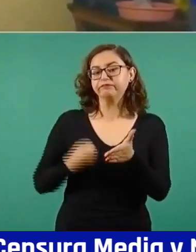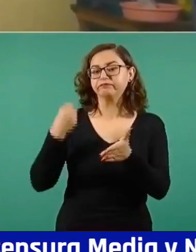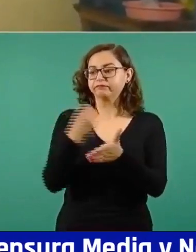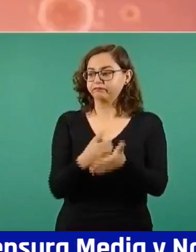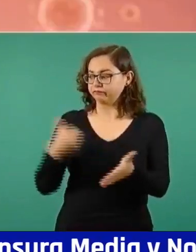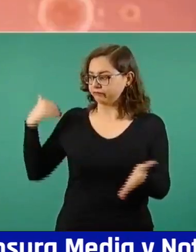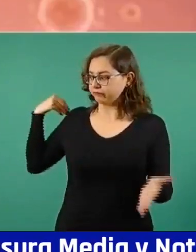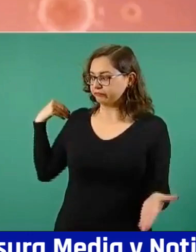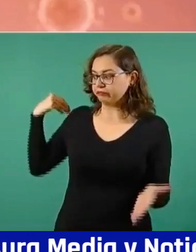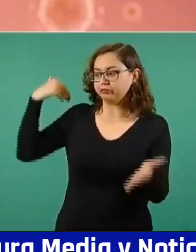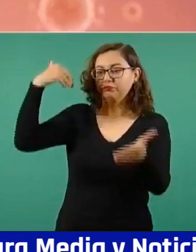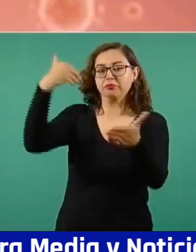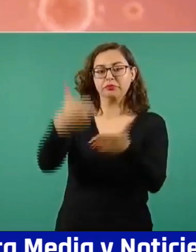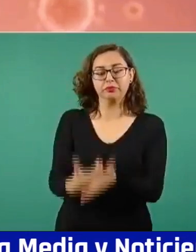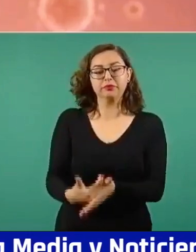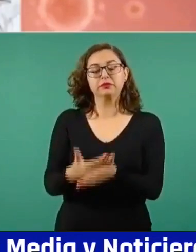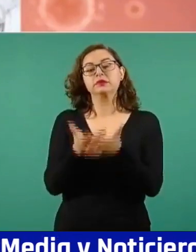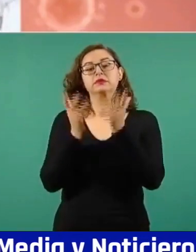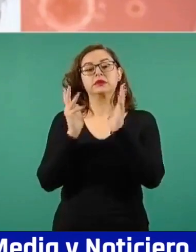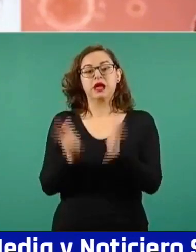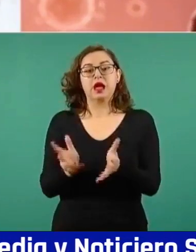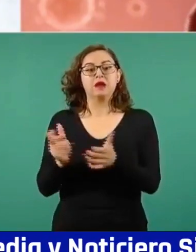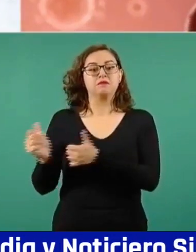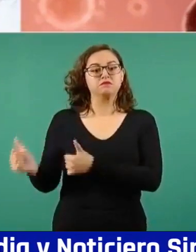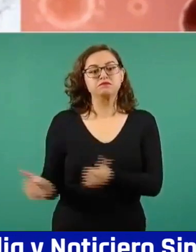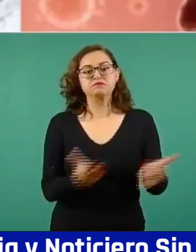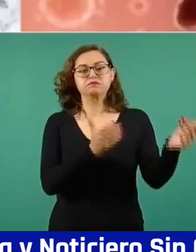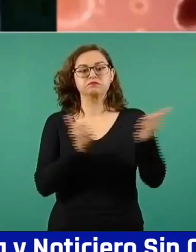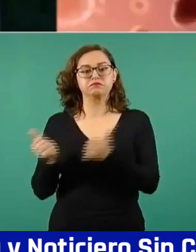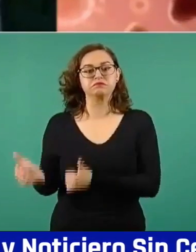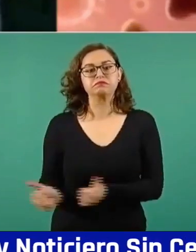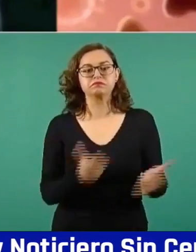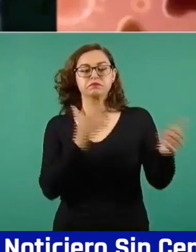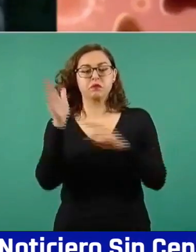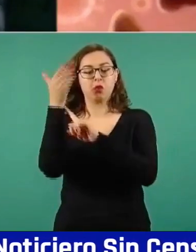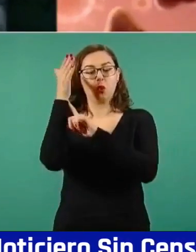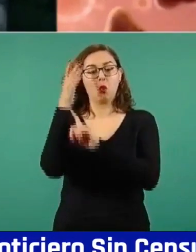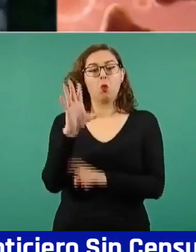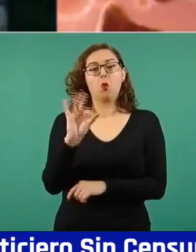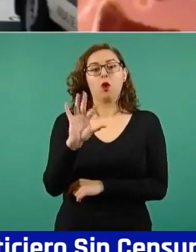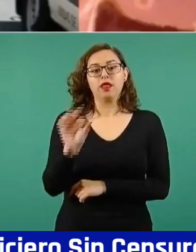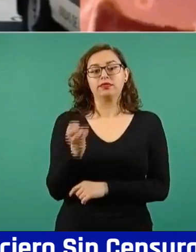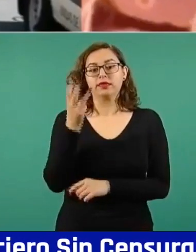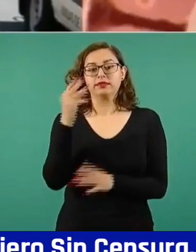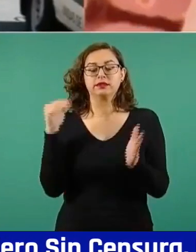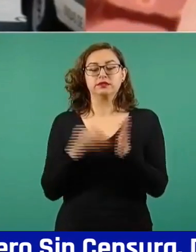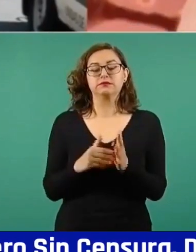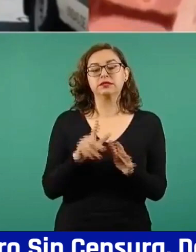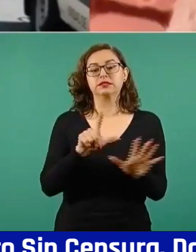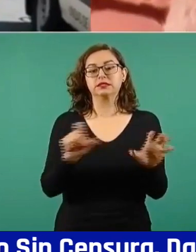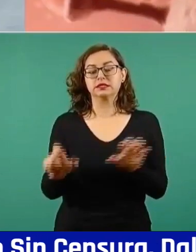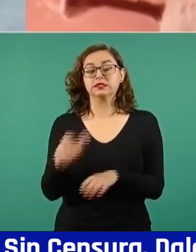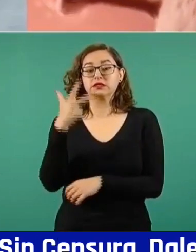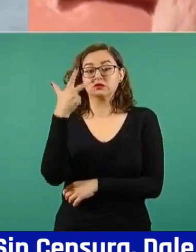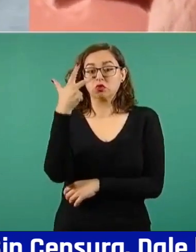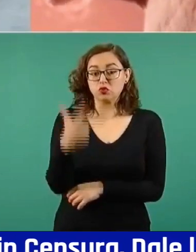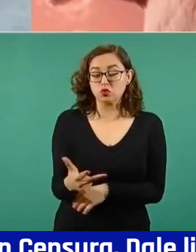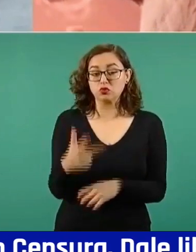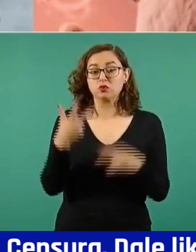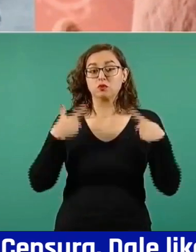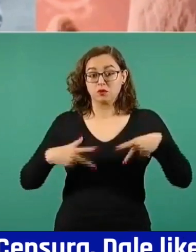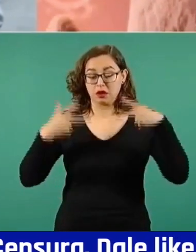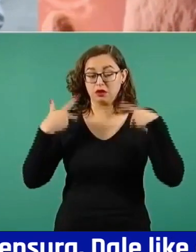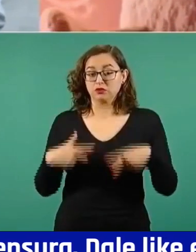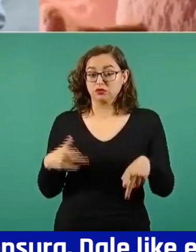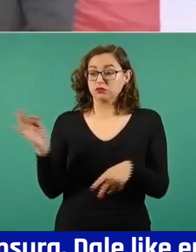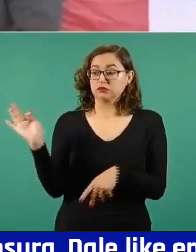permitido que a la fecha se hayan realizado más de 43.708 traslados en ambulancias a pacientes sospechosos y confirmados